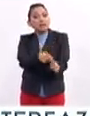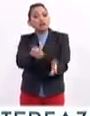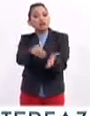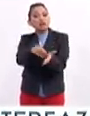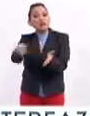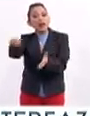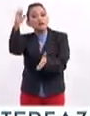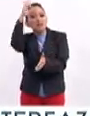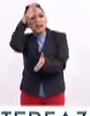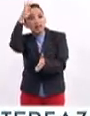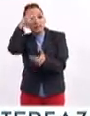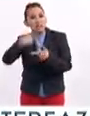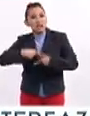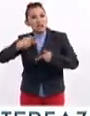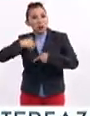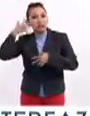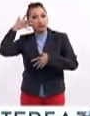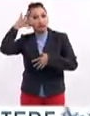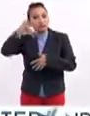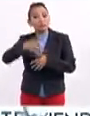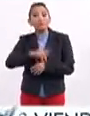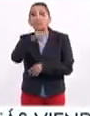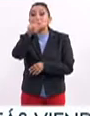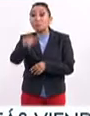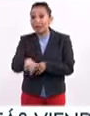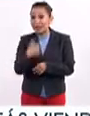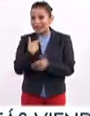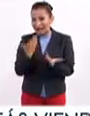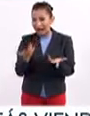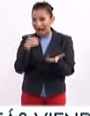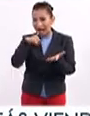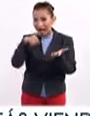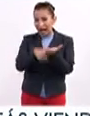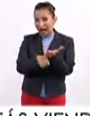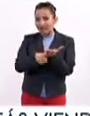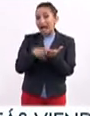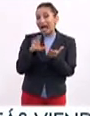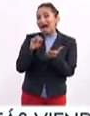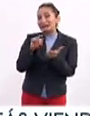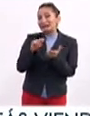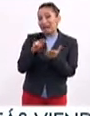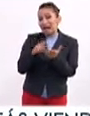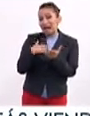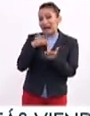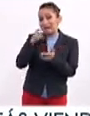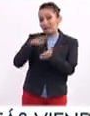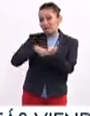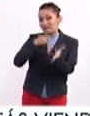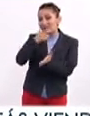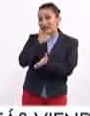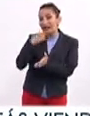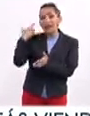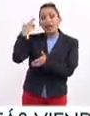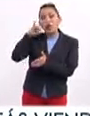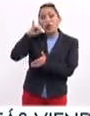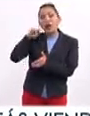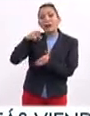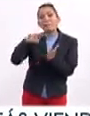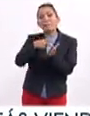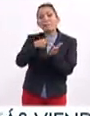presente entre filósofos y pensadores. Más tarde, la Carta Magna o Gran Carta fue firmada en Inglaterra por el rey Juan